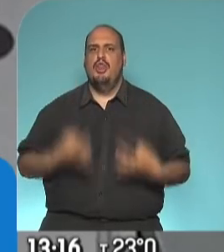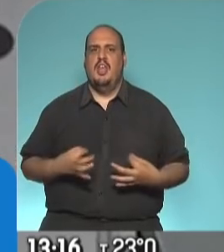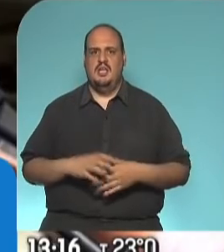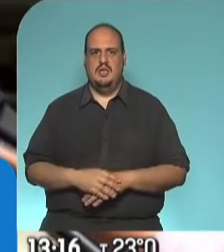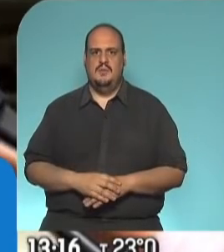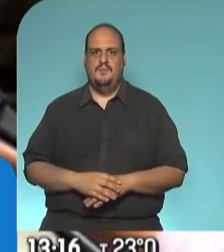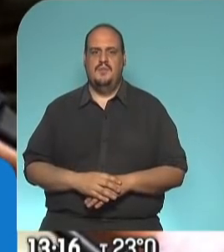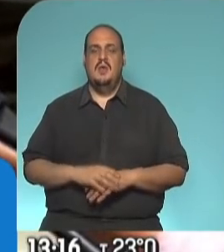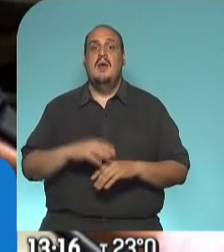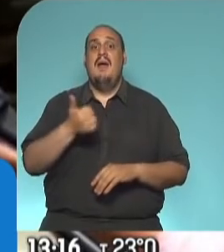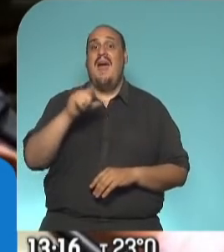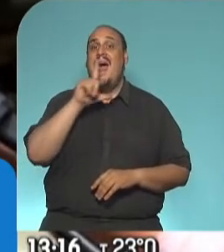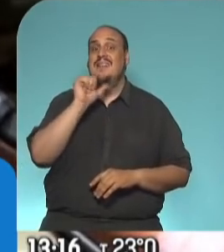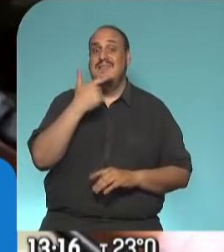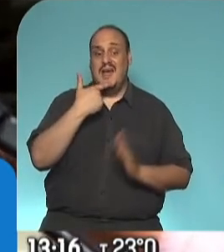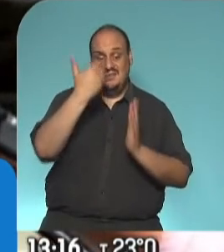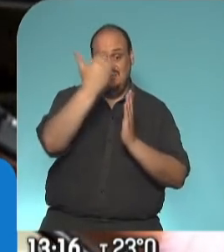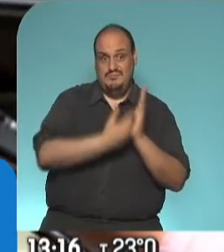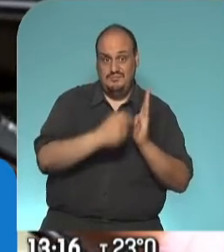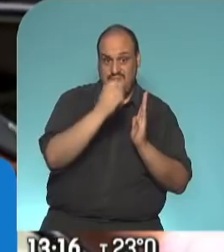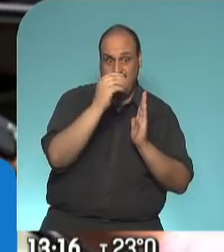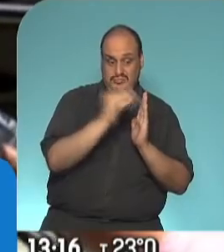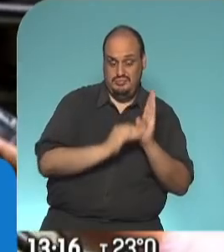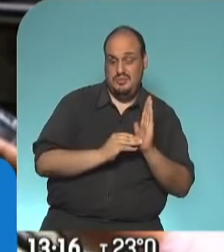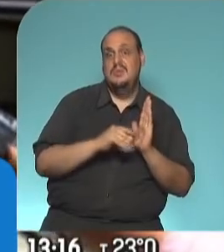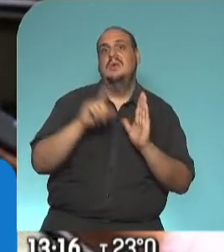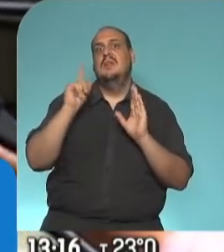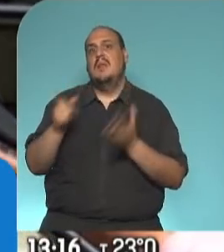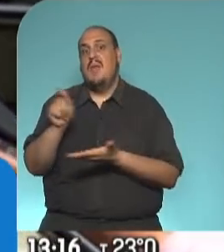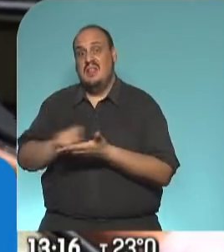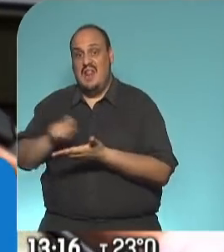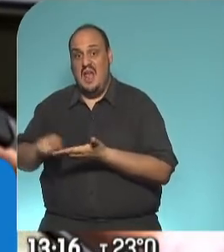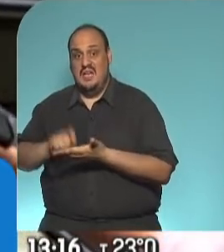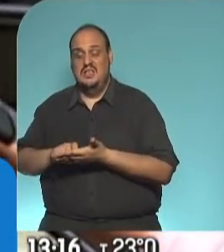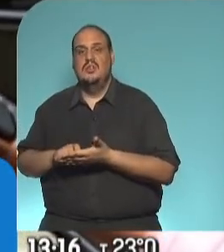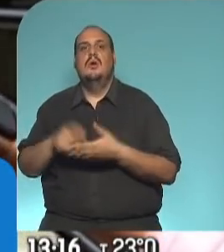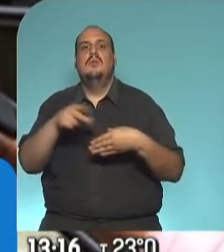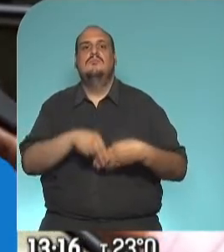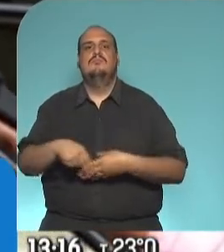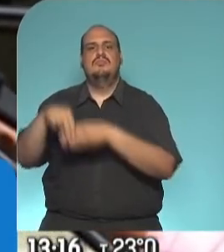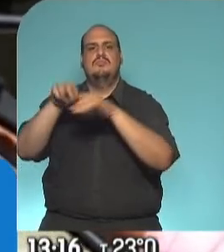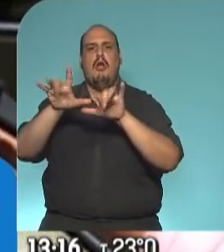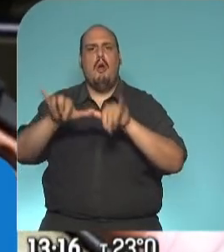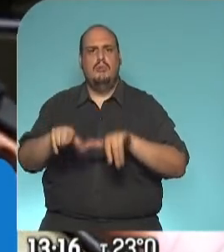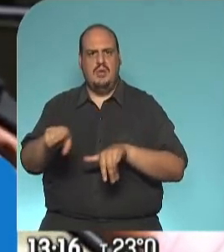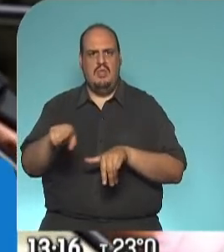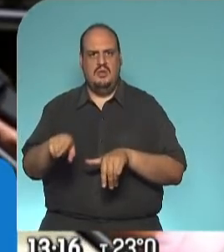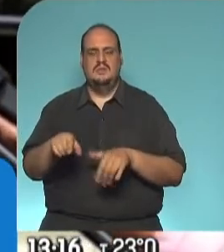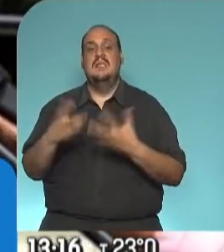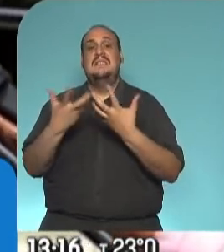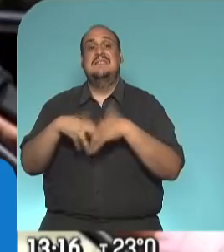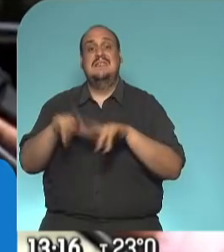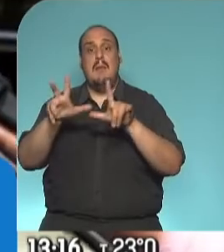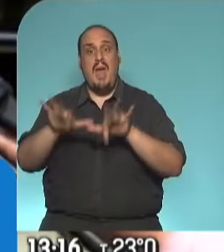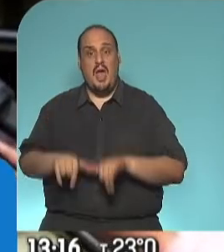las actas más el resultado transcrito van a estar en el sistema de cómputo. El sistema de cómputo